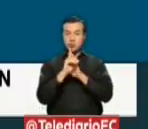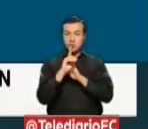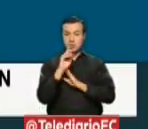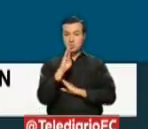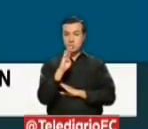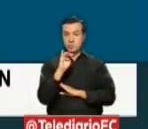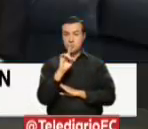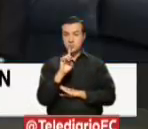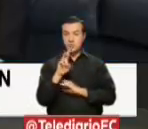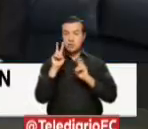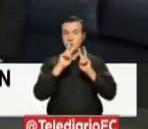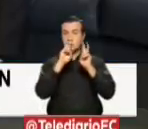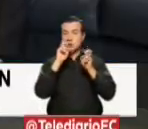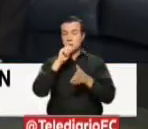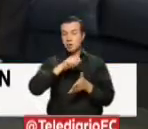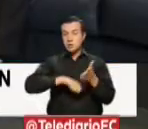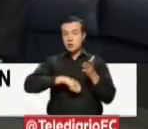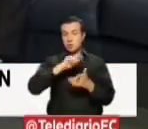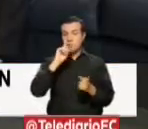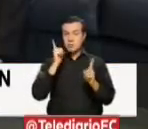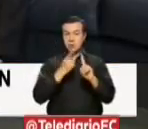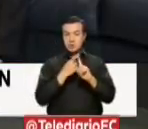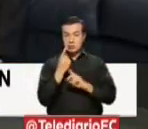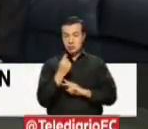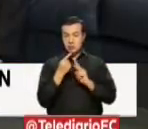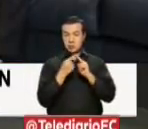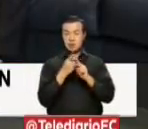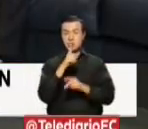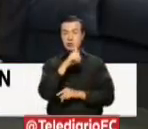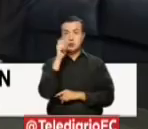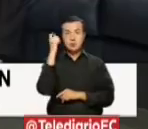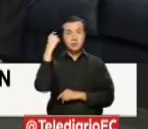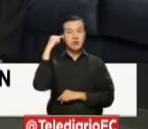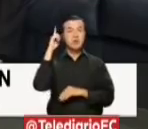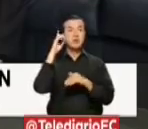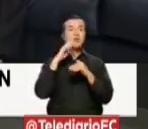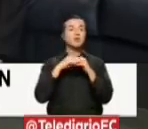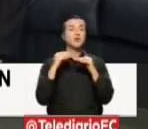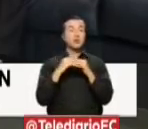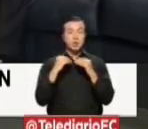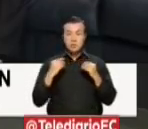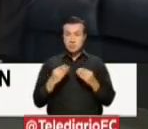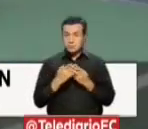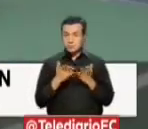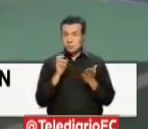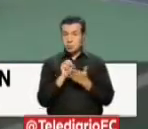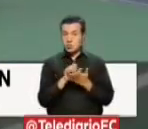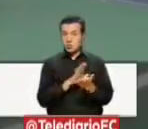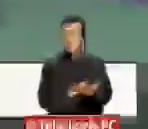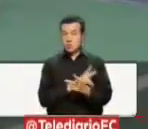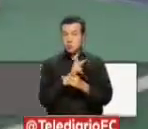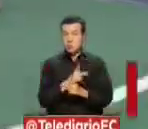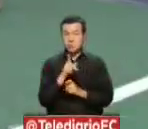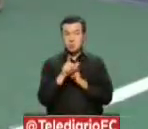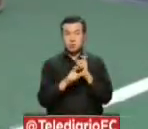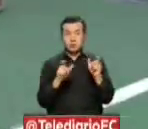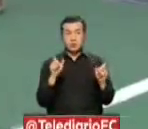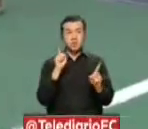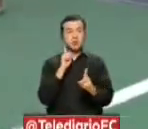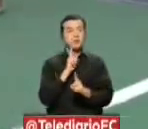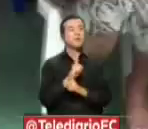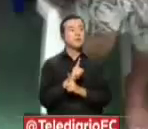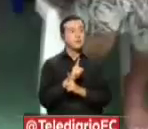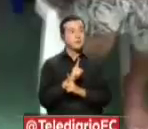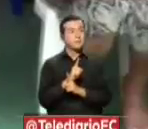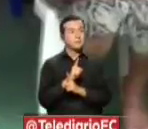BID, respecto a la aprobación del primer préstamo por $100 millones para el financiamiento de programas de protección de personas con